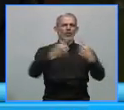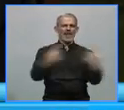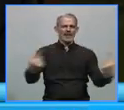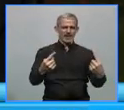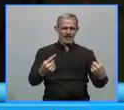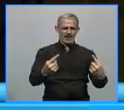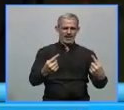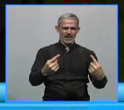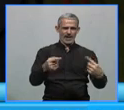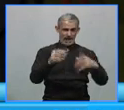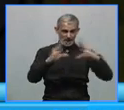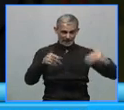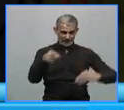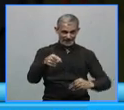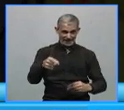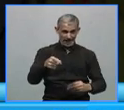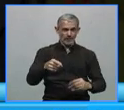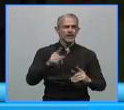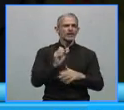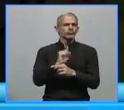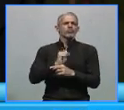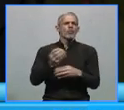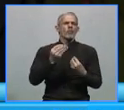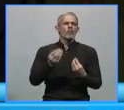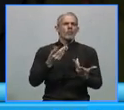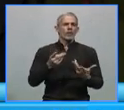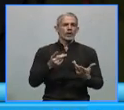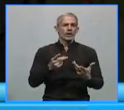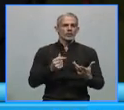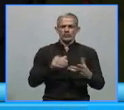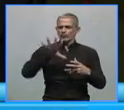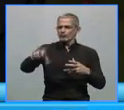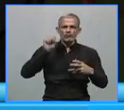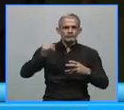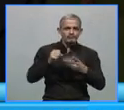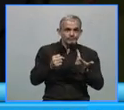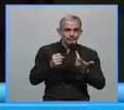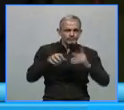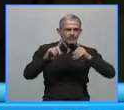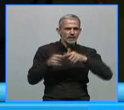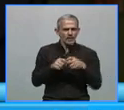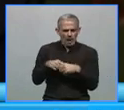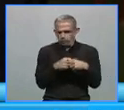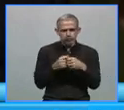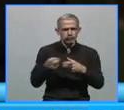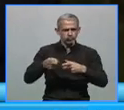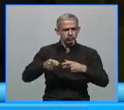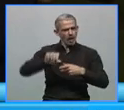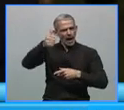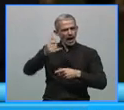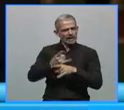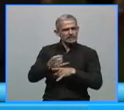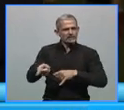y principalmente se destaca por la capacidad de obtención y combate que tiene para el puesto que